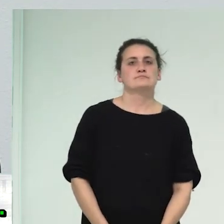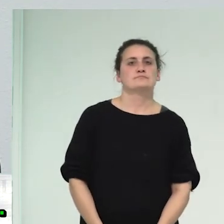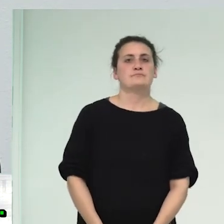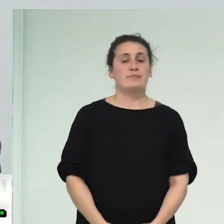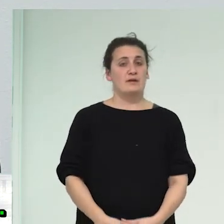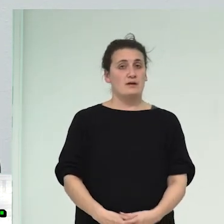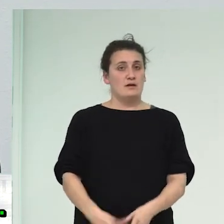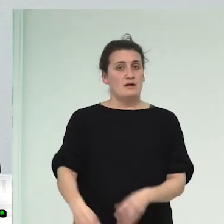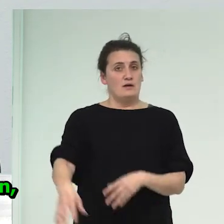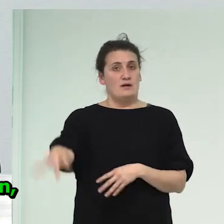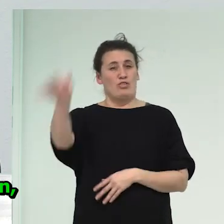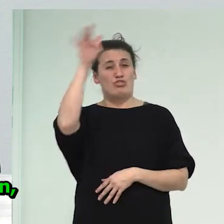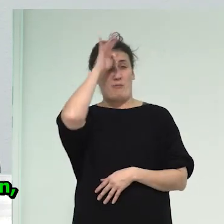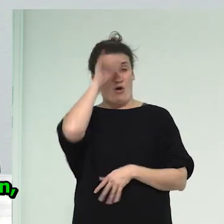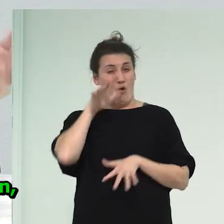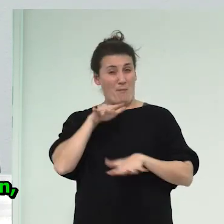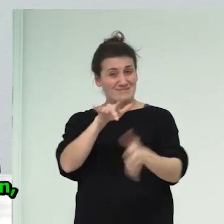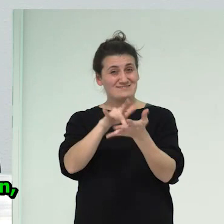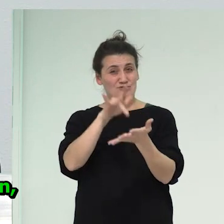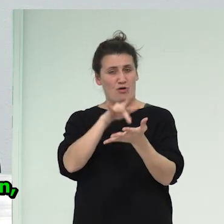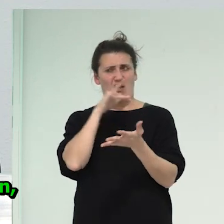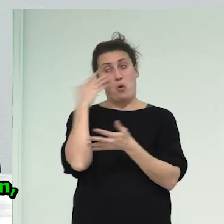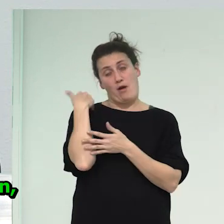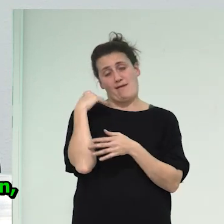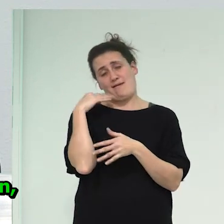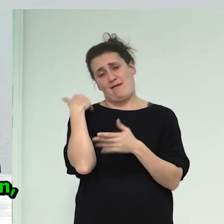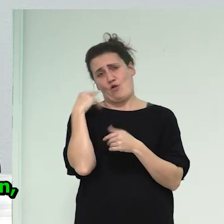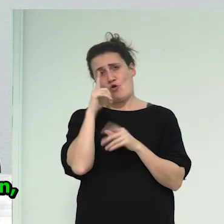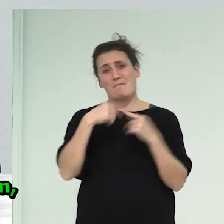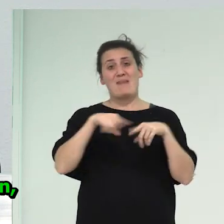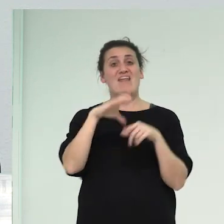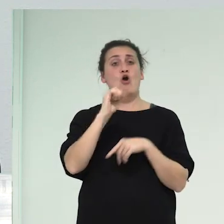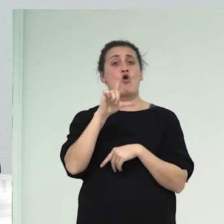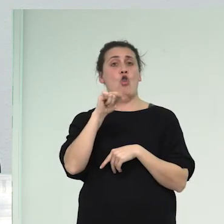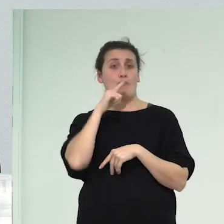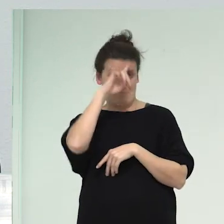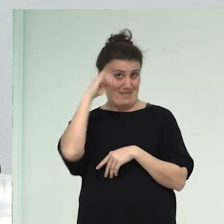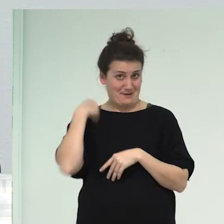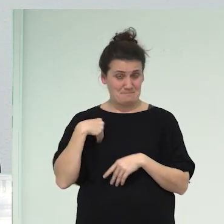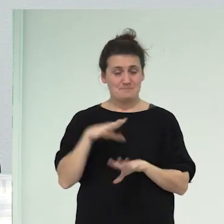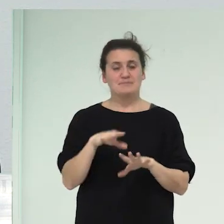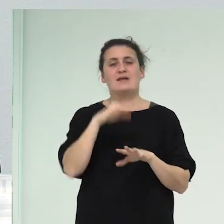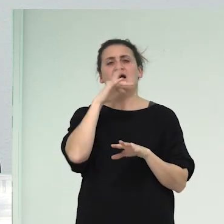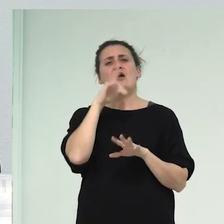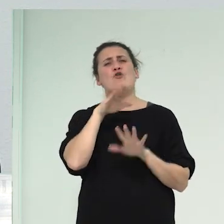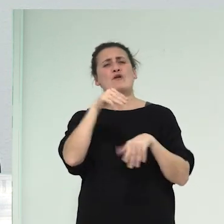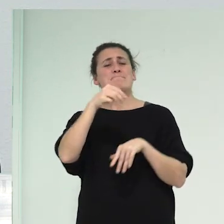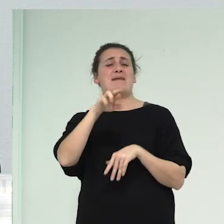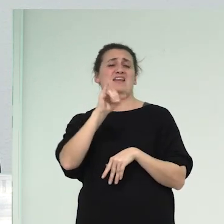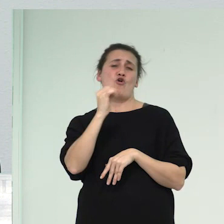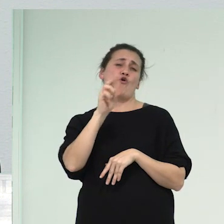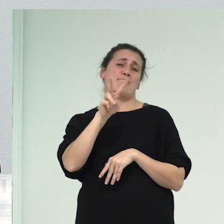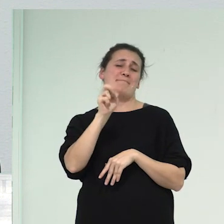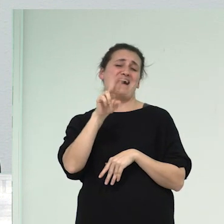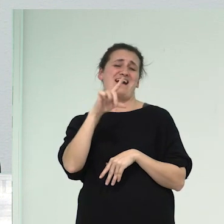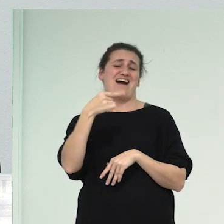El domingo, en una manifestación, bueno, algo que hubo en Plaza Colón, en Madrid, fue Mario Vargas Llosa, ¿no?